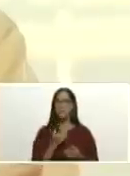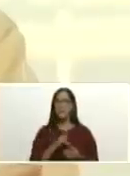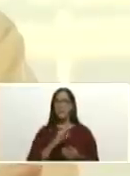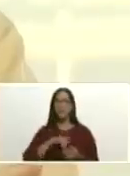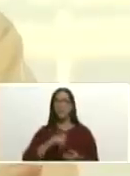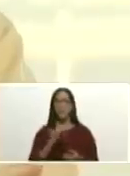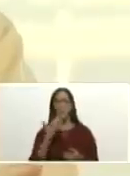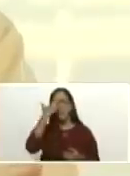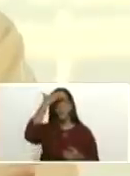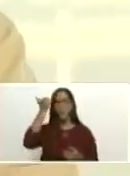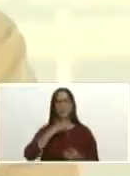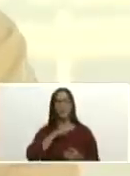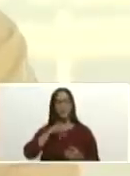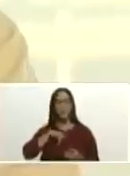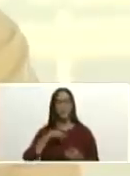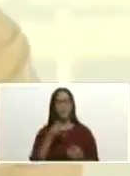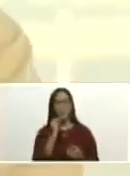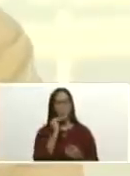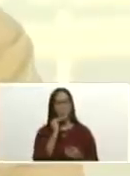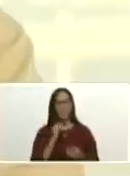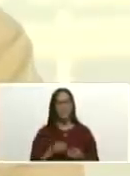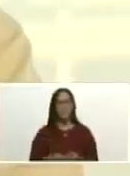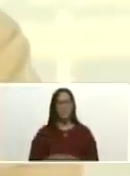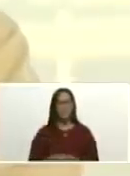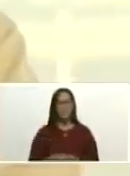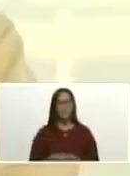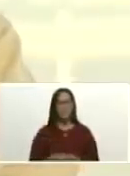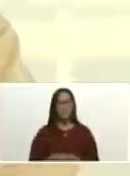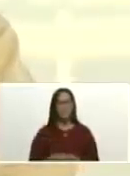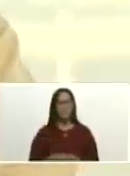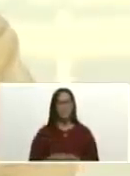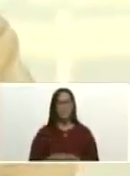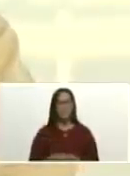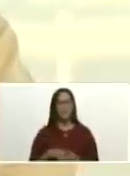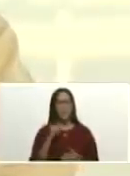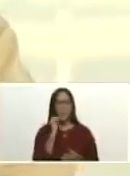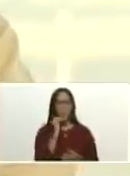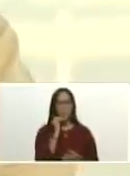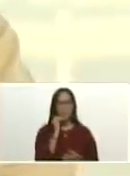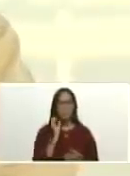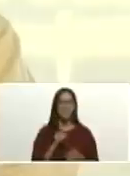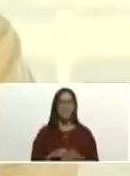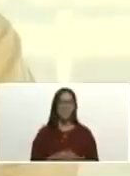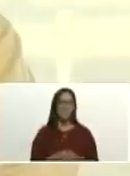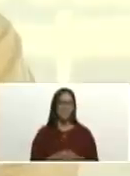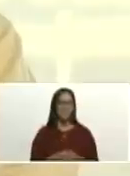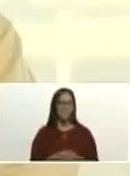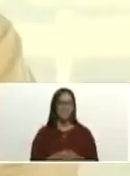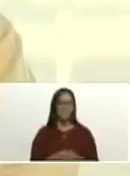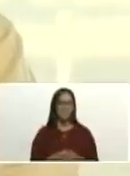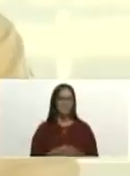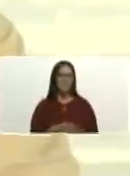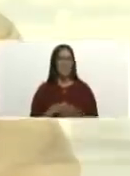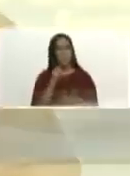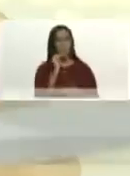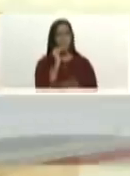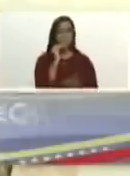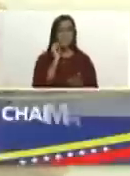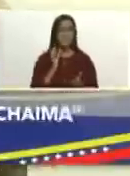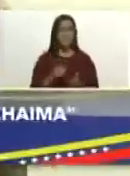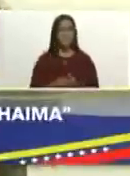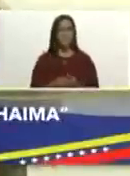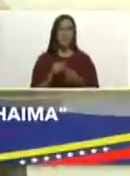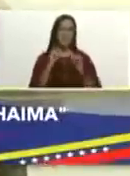olvidar toda nuestra generación y la juventud. Usted es jovencito, gobernador Ernesto Luna. Jovencito.